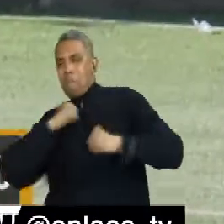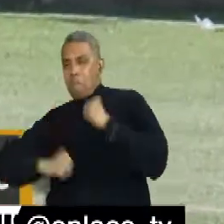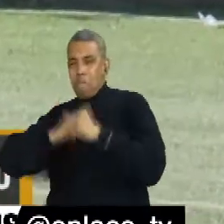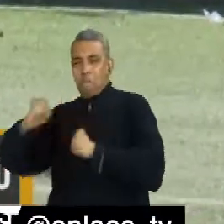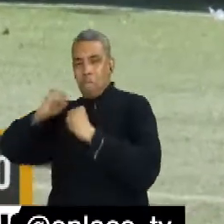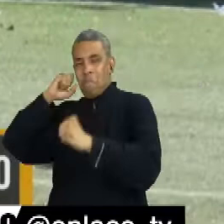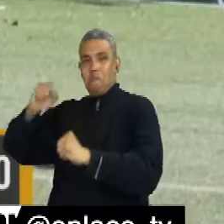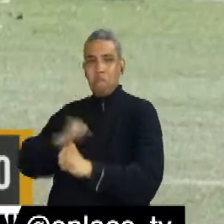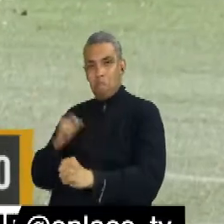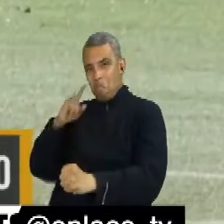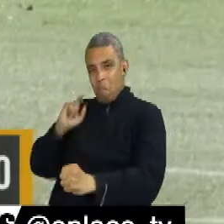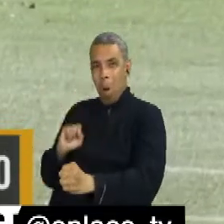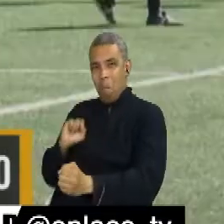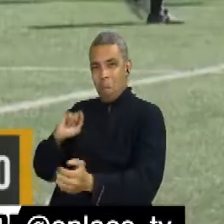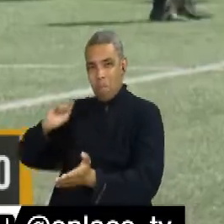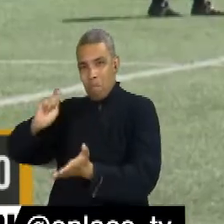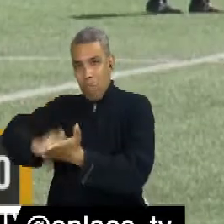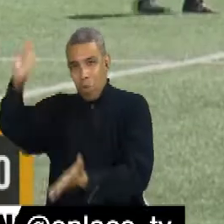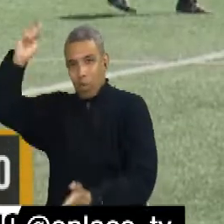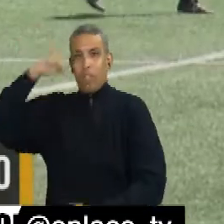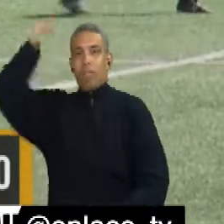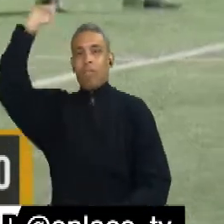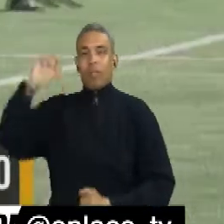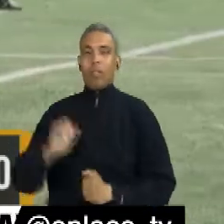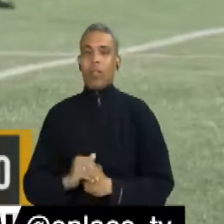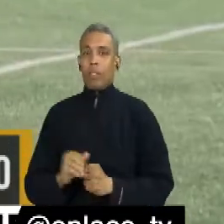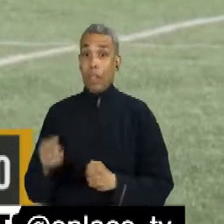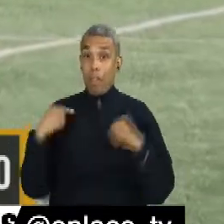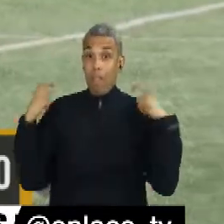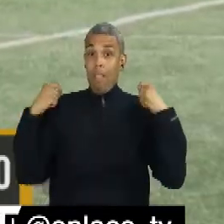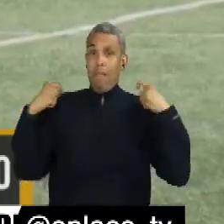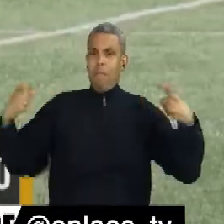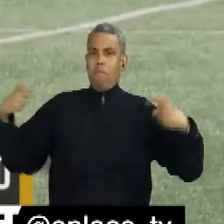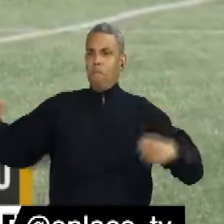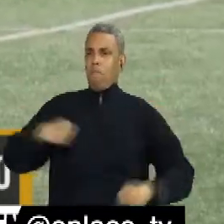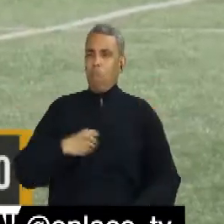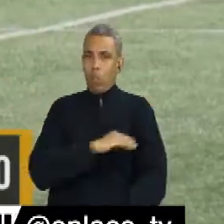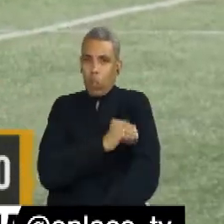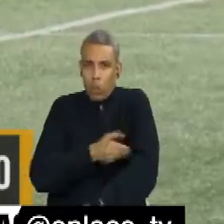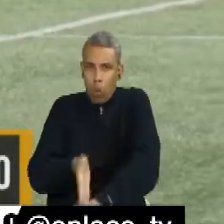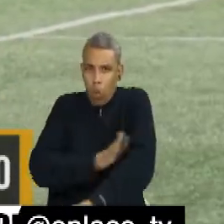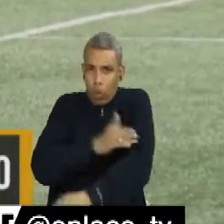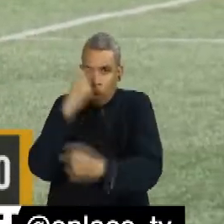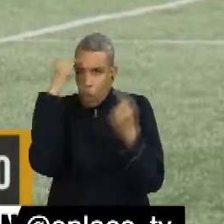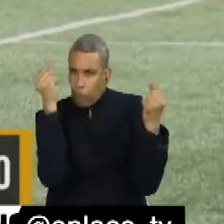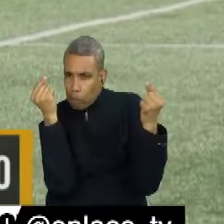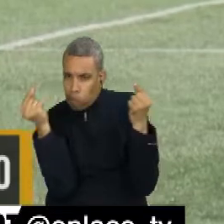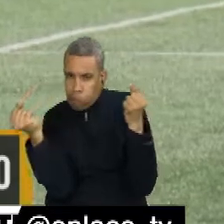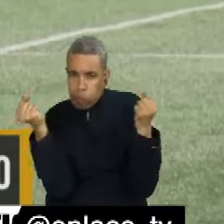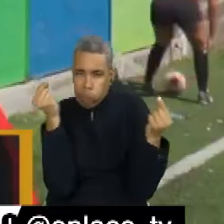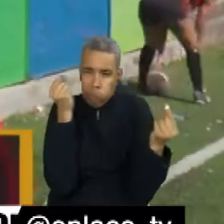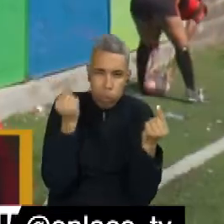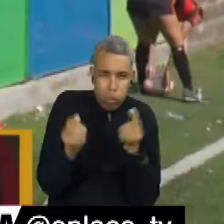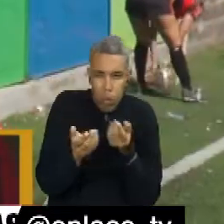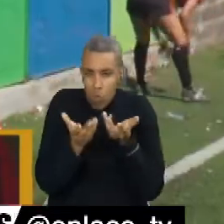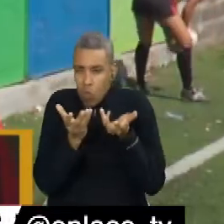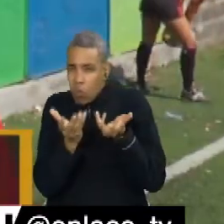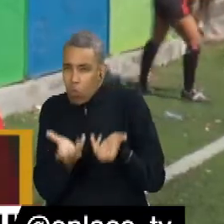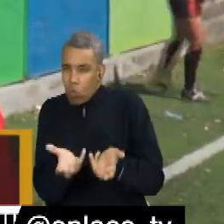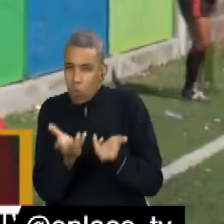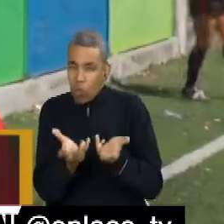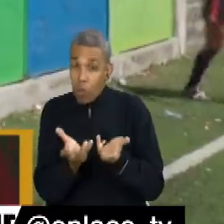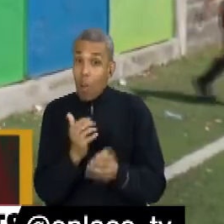la rapidez, la agilidad y la fuerza. Las chicas de la ciudad preparan su estrategia para llevarse el triunfo. La estrategia es